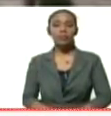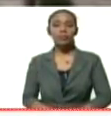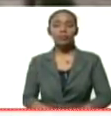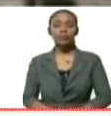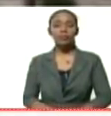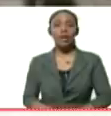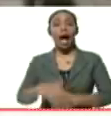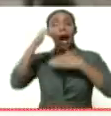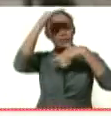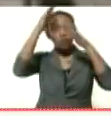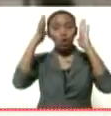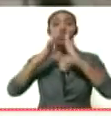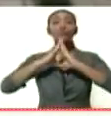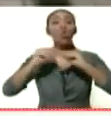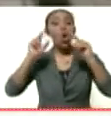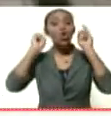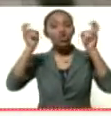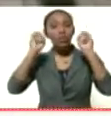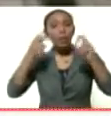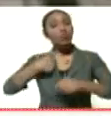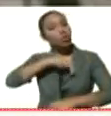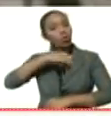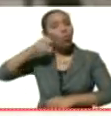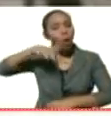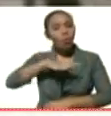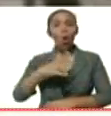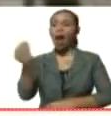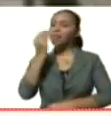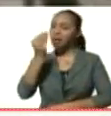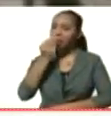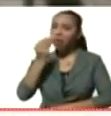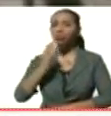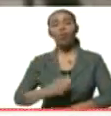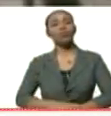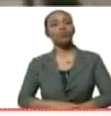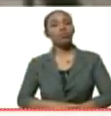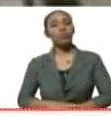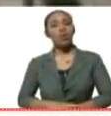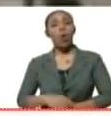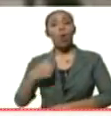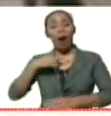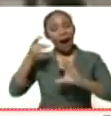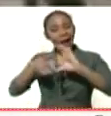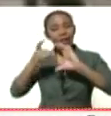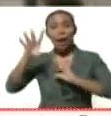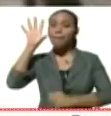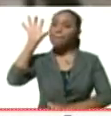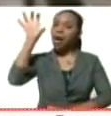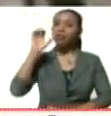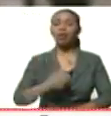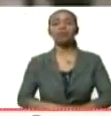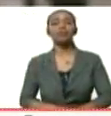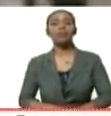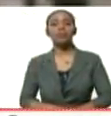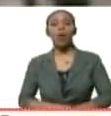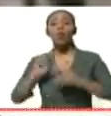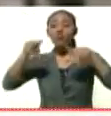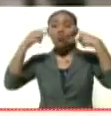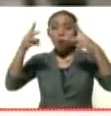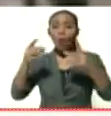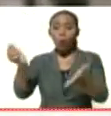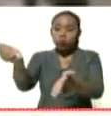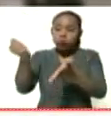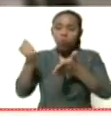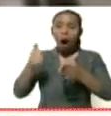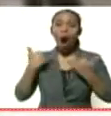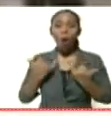Ir atendiendo todos los asuntos de nuestro pueblo, la alimentación, con el carnet de la patria, los nuevos bonos de ahora